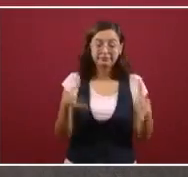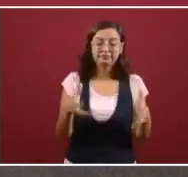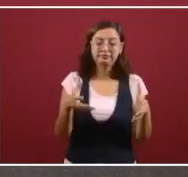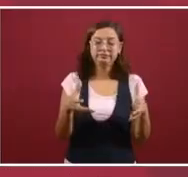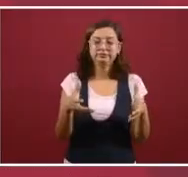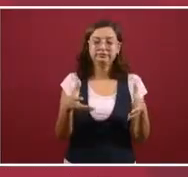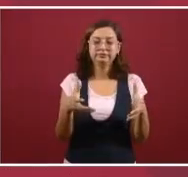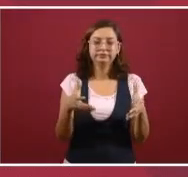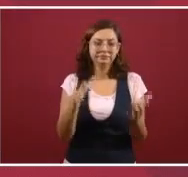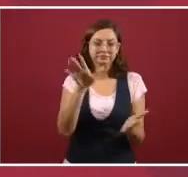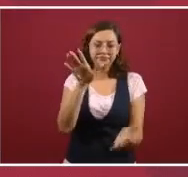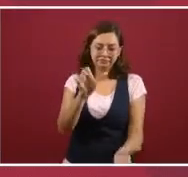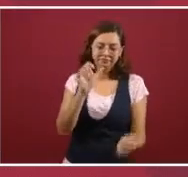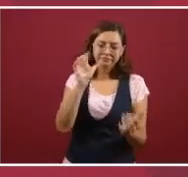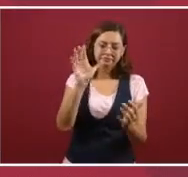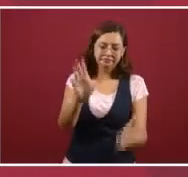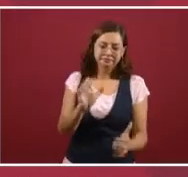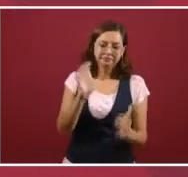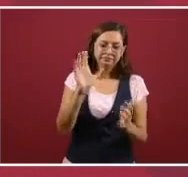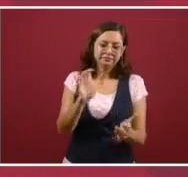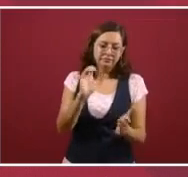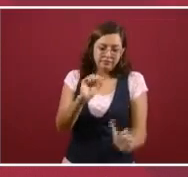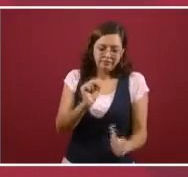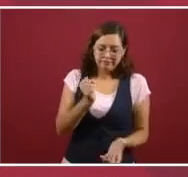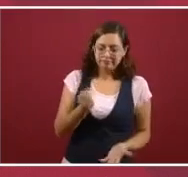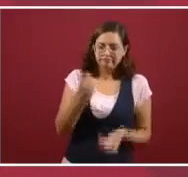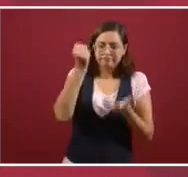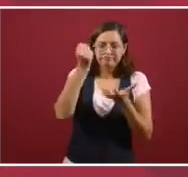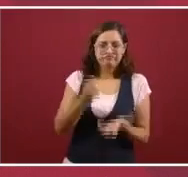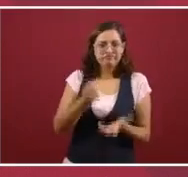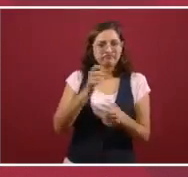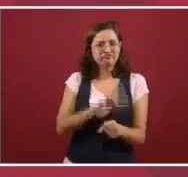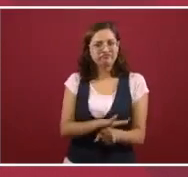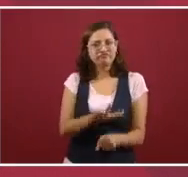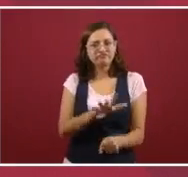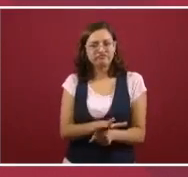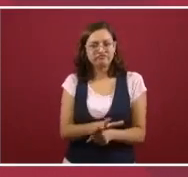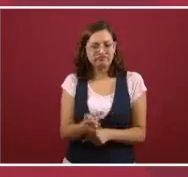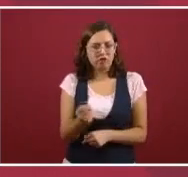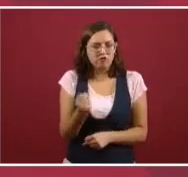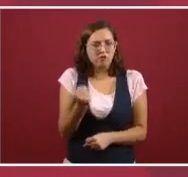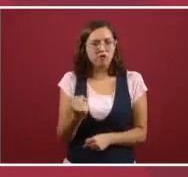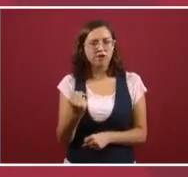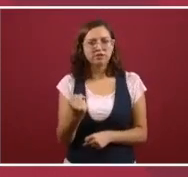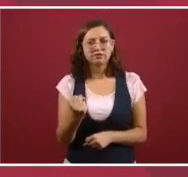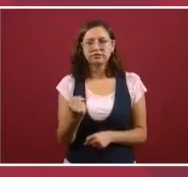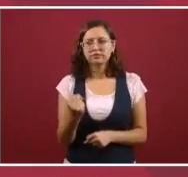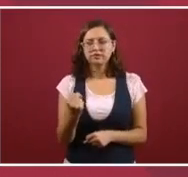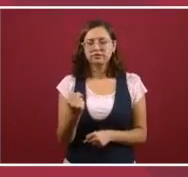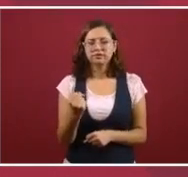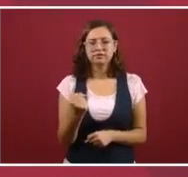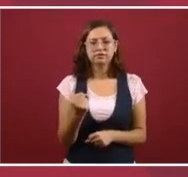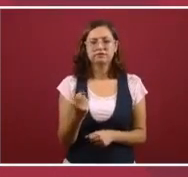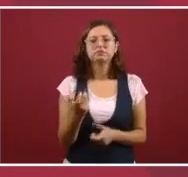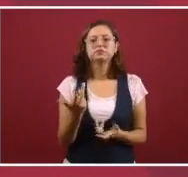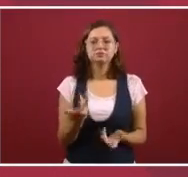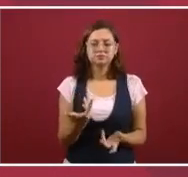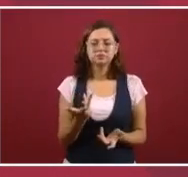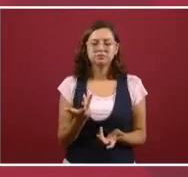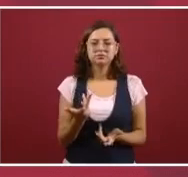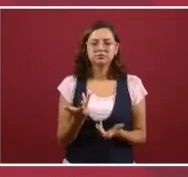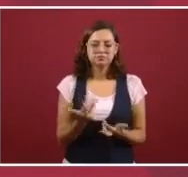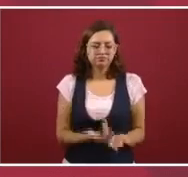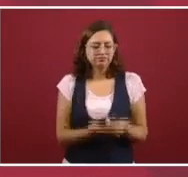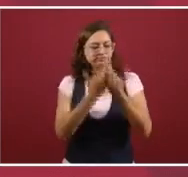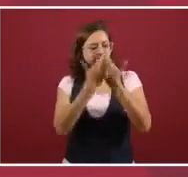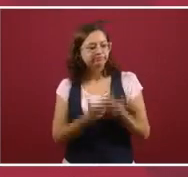la recaudación, vamos a tener finanzas públicas fuertes y vamos a tener